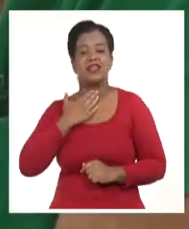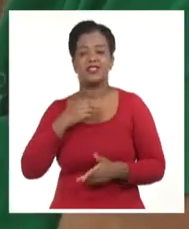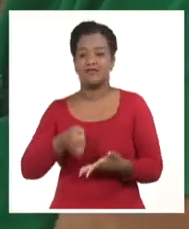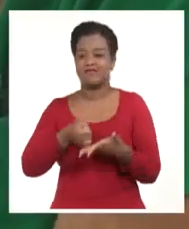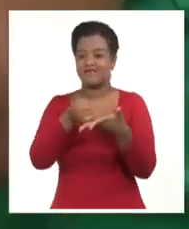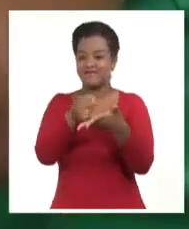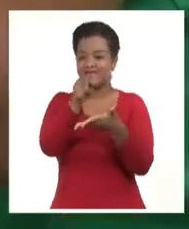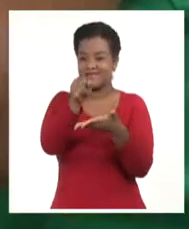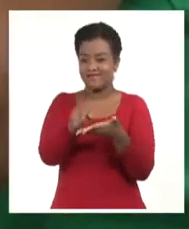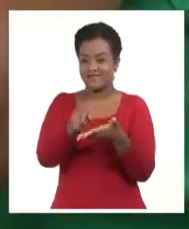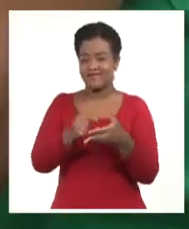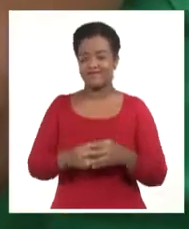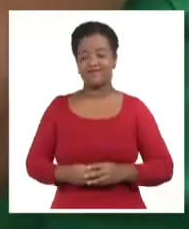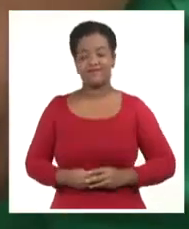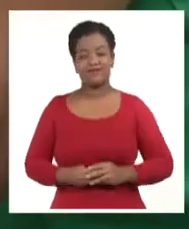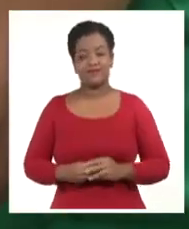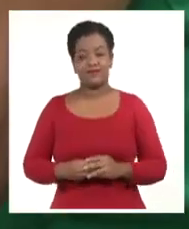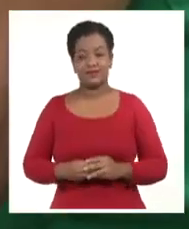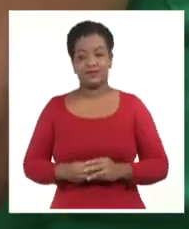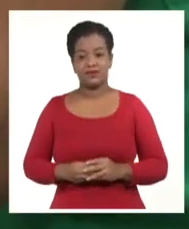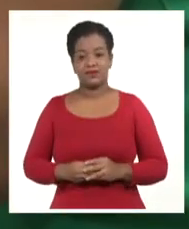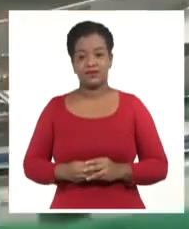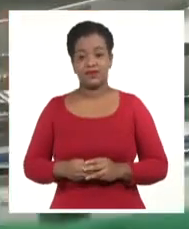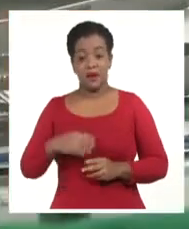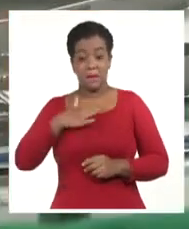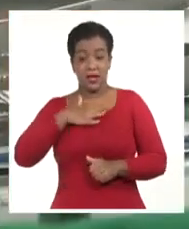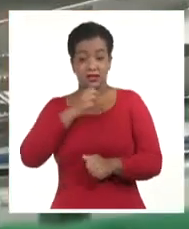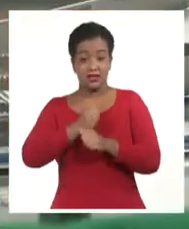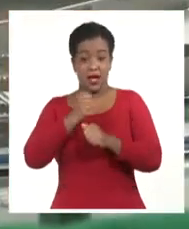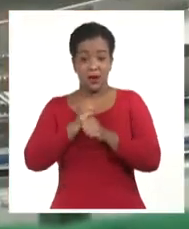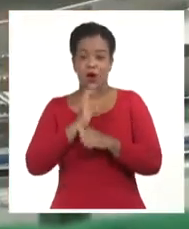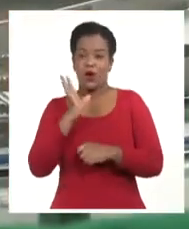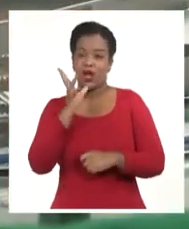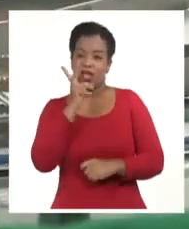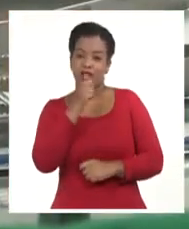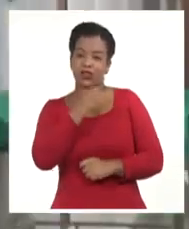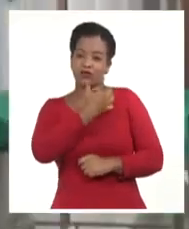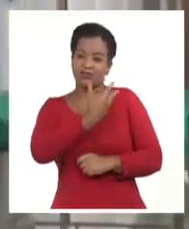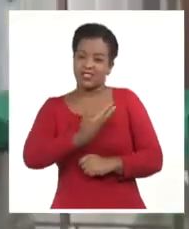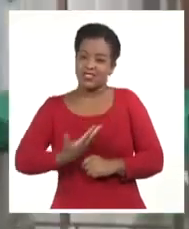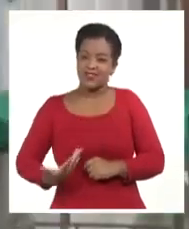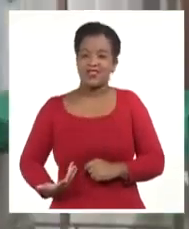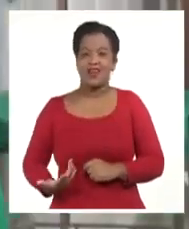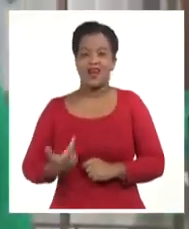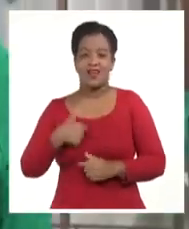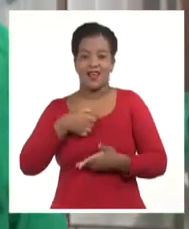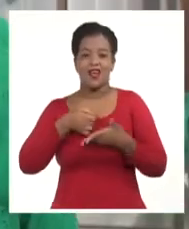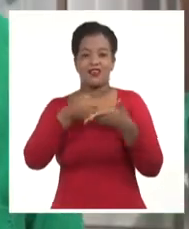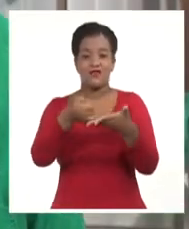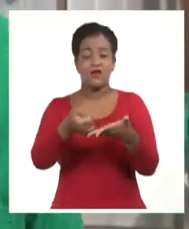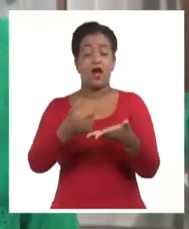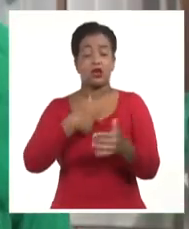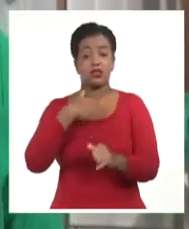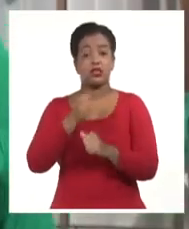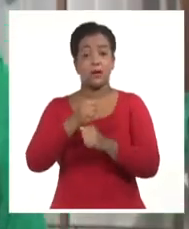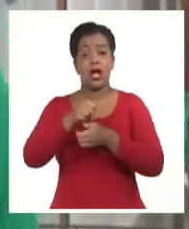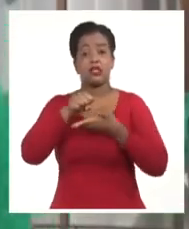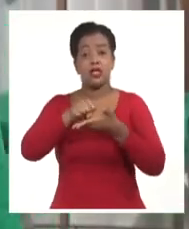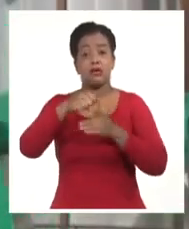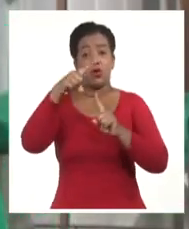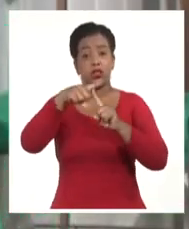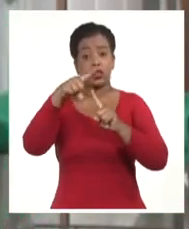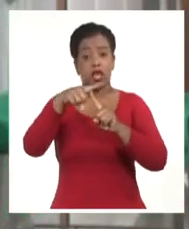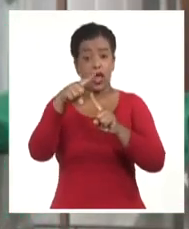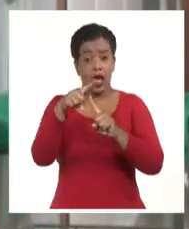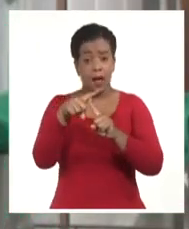ayudar a los demás. Es una profesión muy bonita, sobre todo muy humana, y tuve la experiencia de trabajar en el servicio de terapia intermedia,